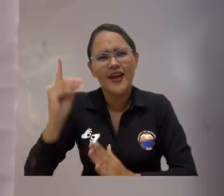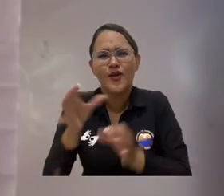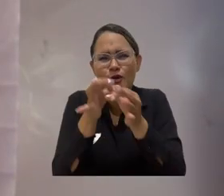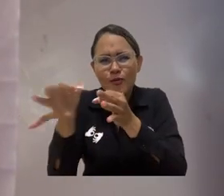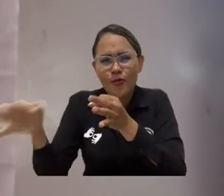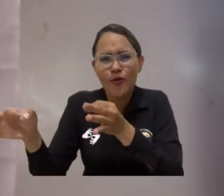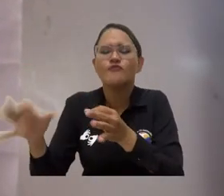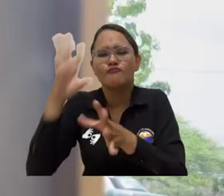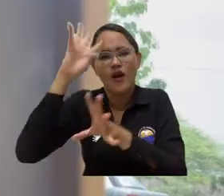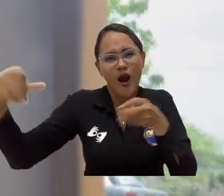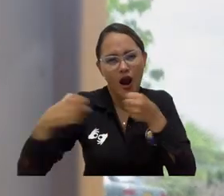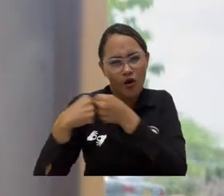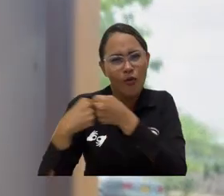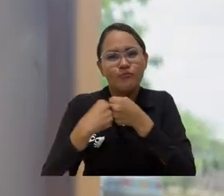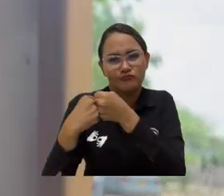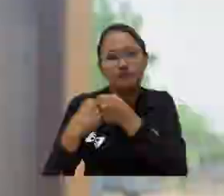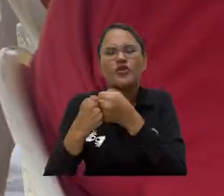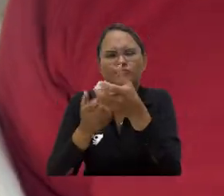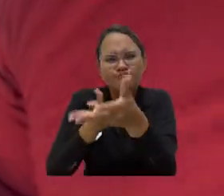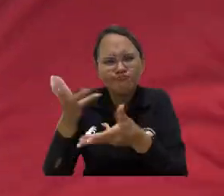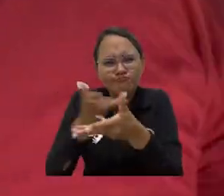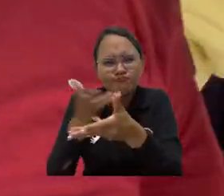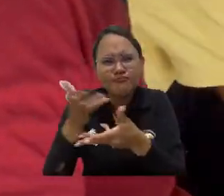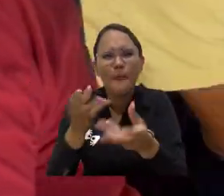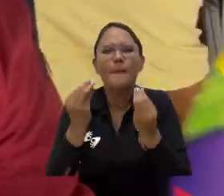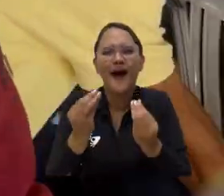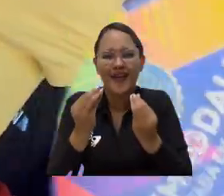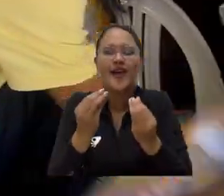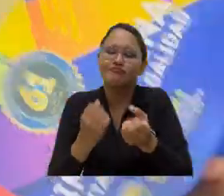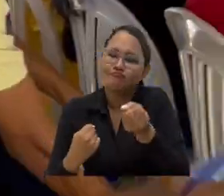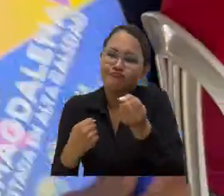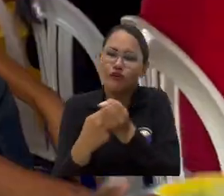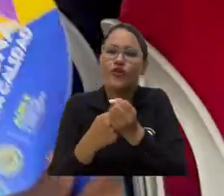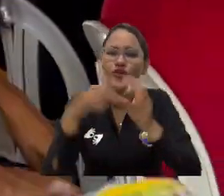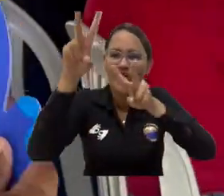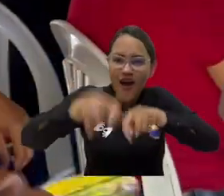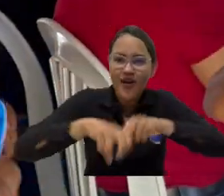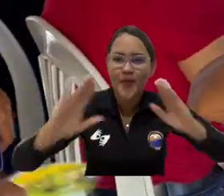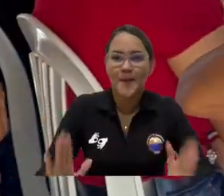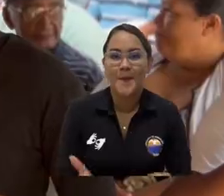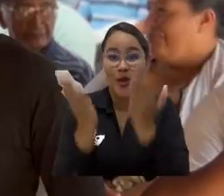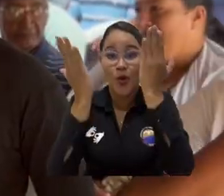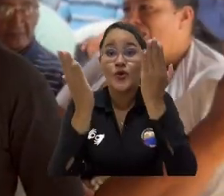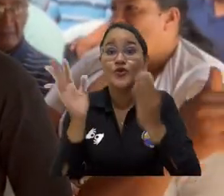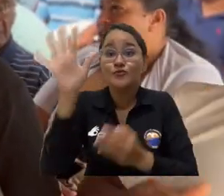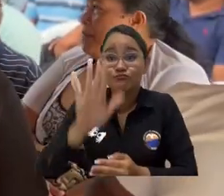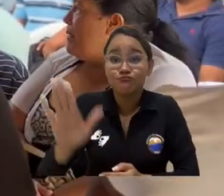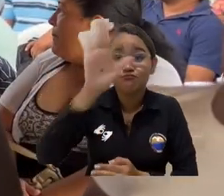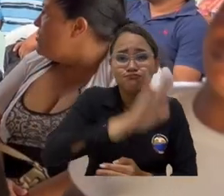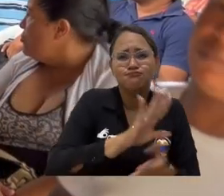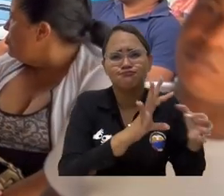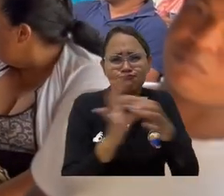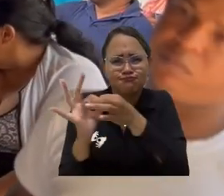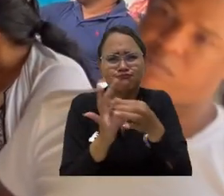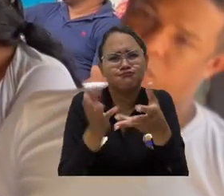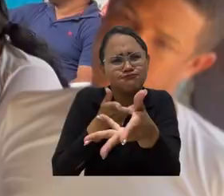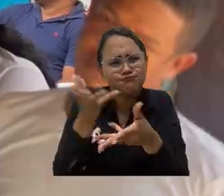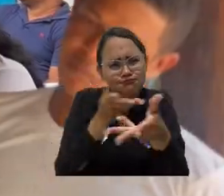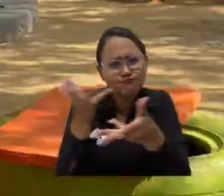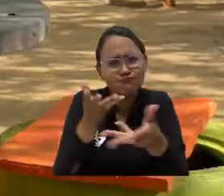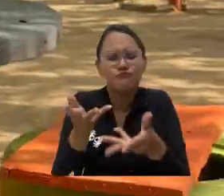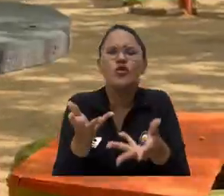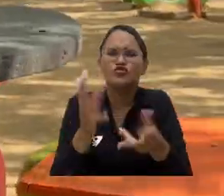Rural firmaron convenio de extensión agropecuaria con miras a modernizar el agro y a convertir estos dos departamentos en una